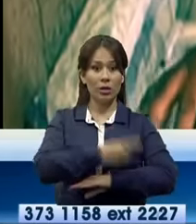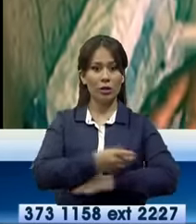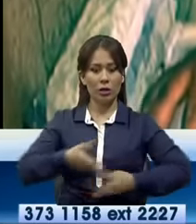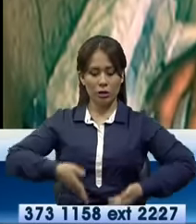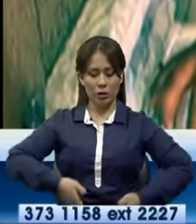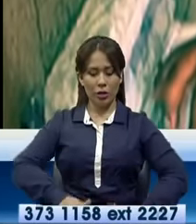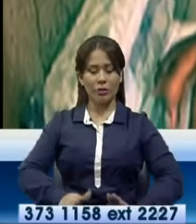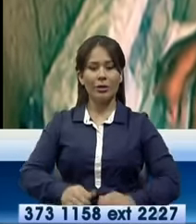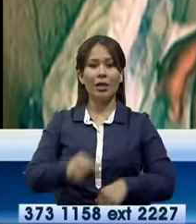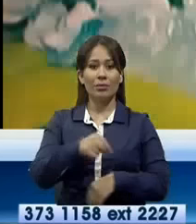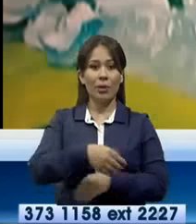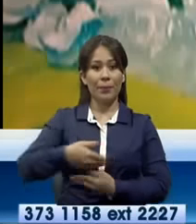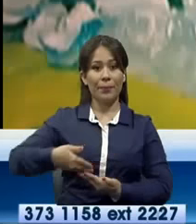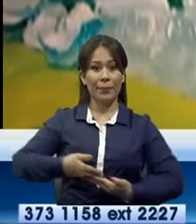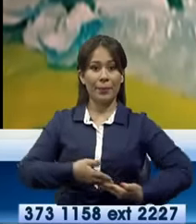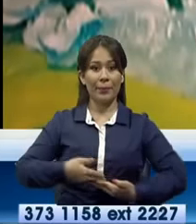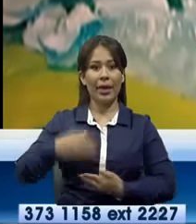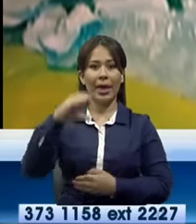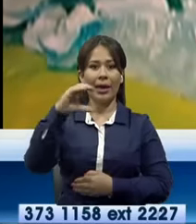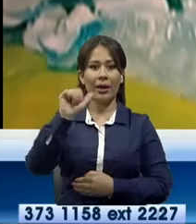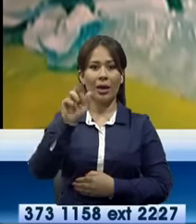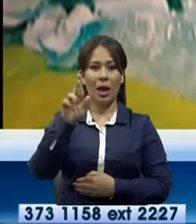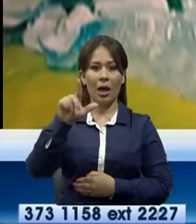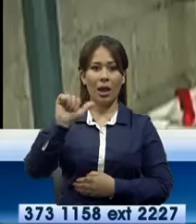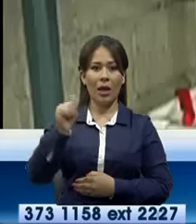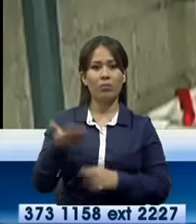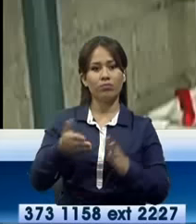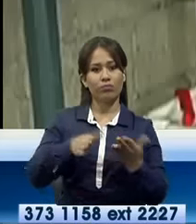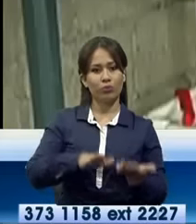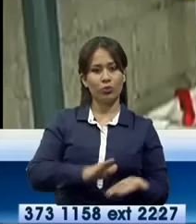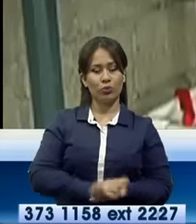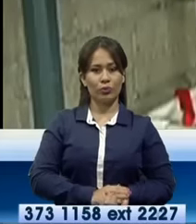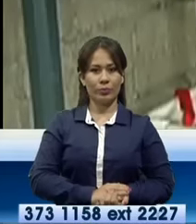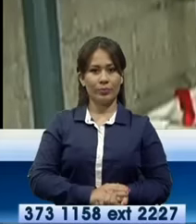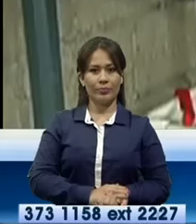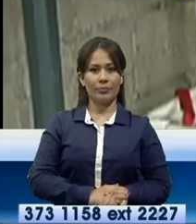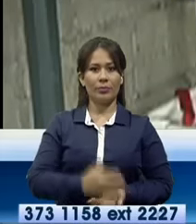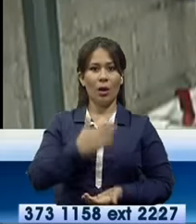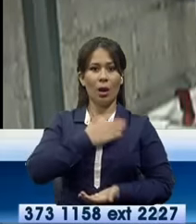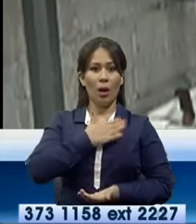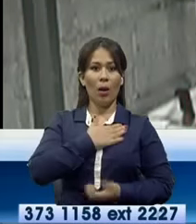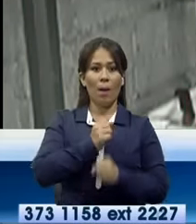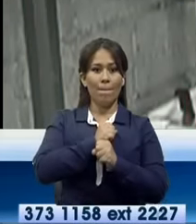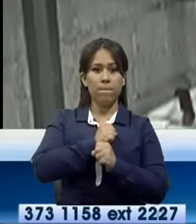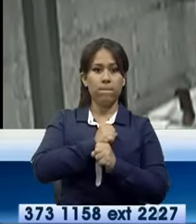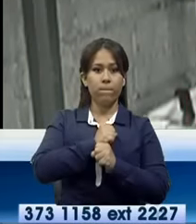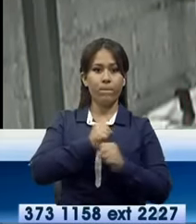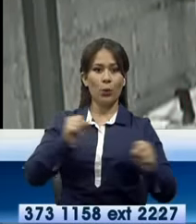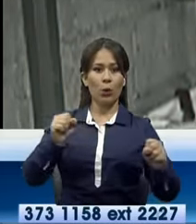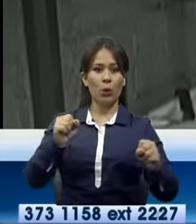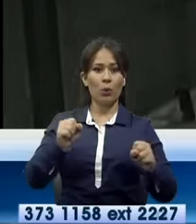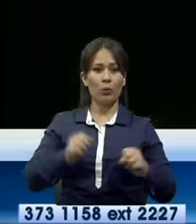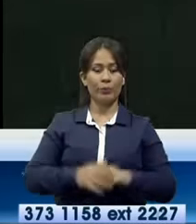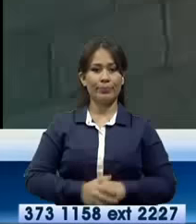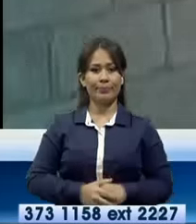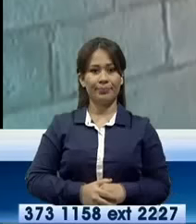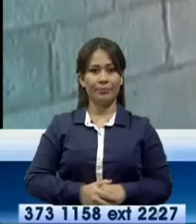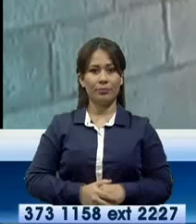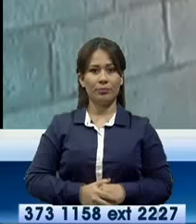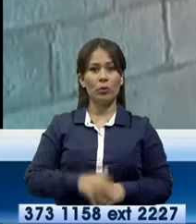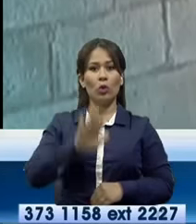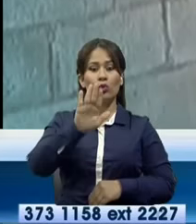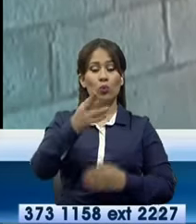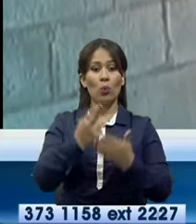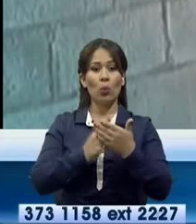nacida, Carla Ailis lamentablemente falleció. Le dio un paro cardíaco en el corazón. En su